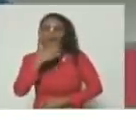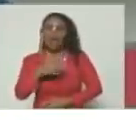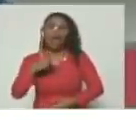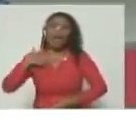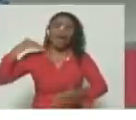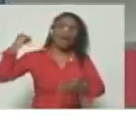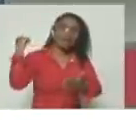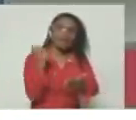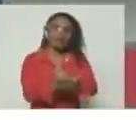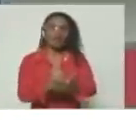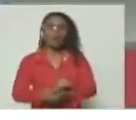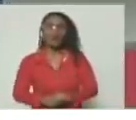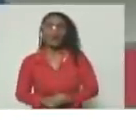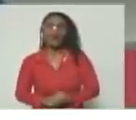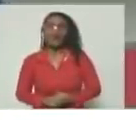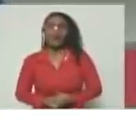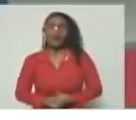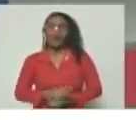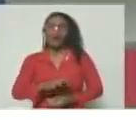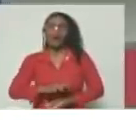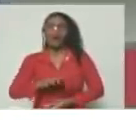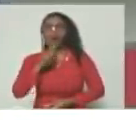asesinos, criminales.